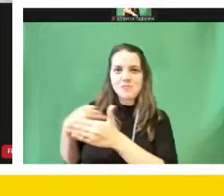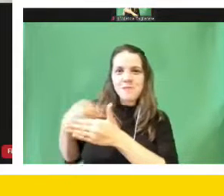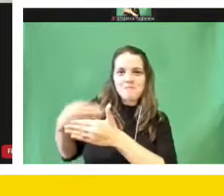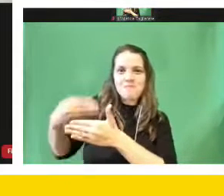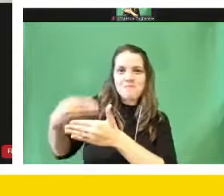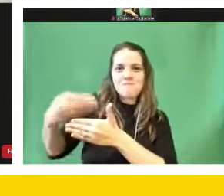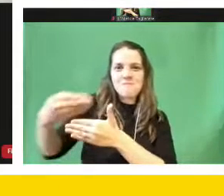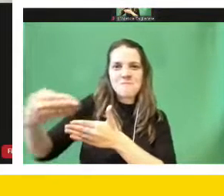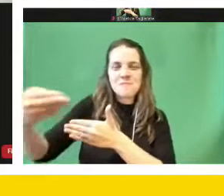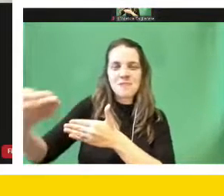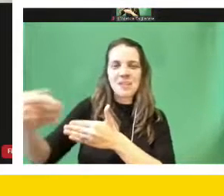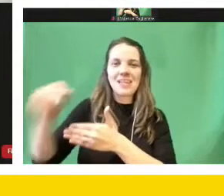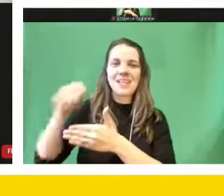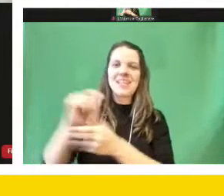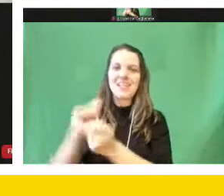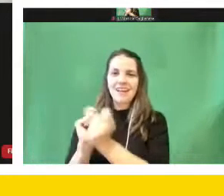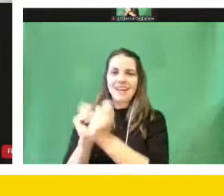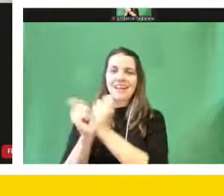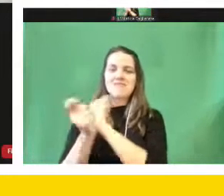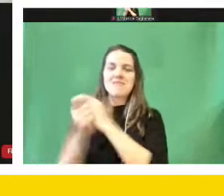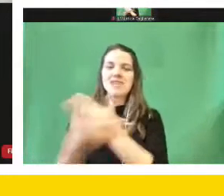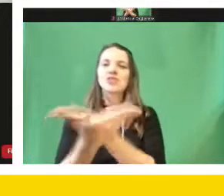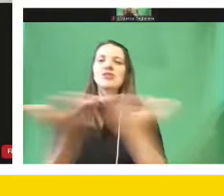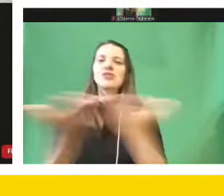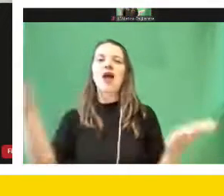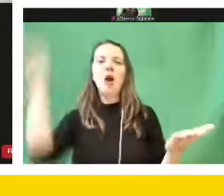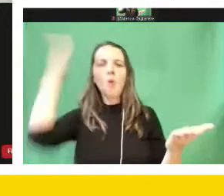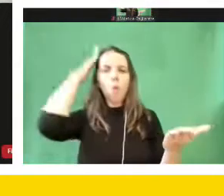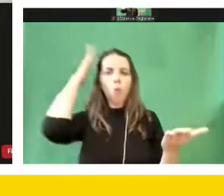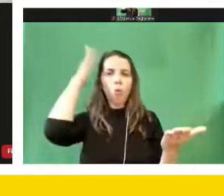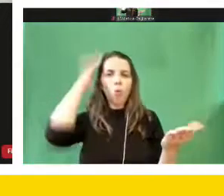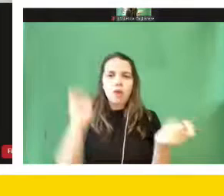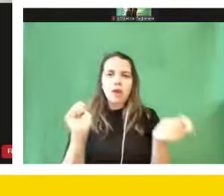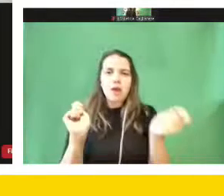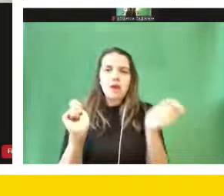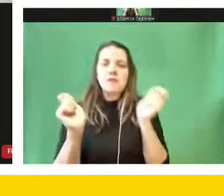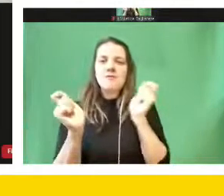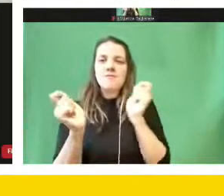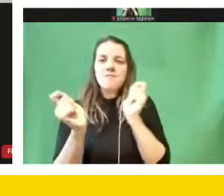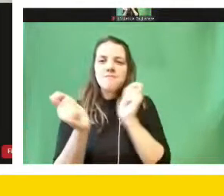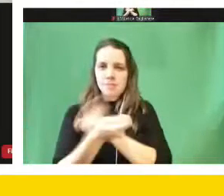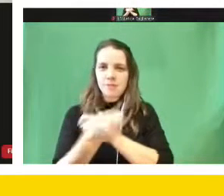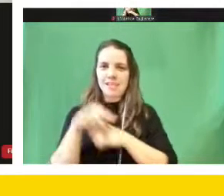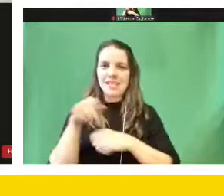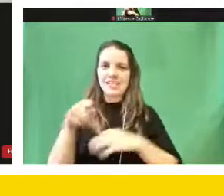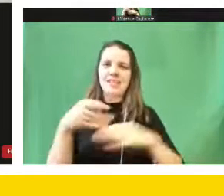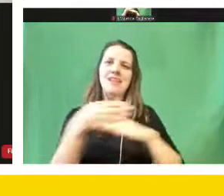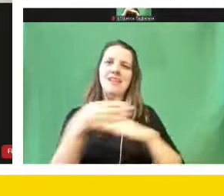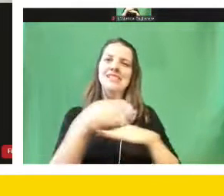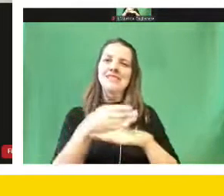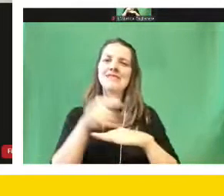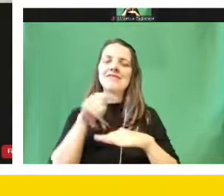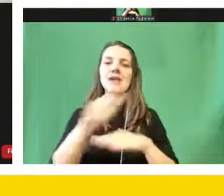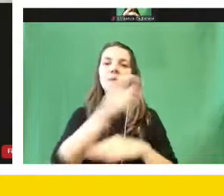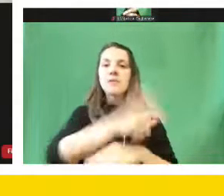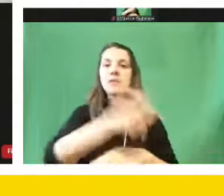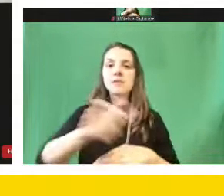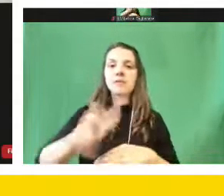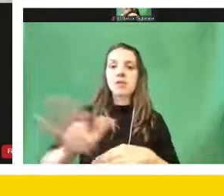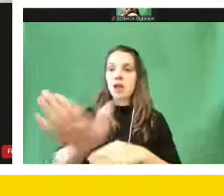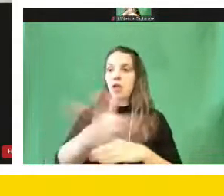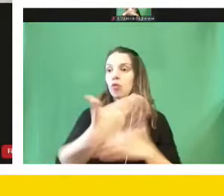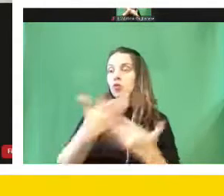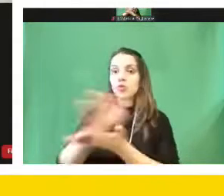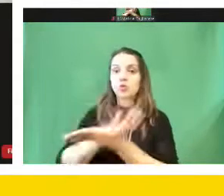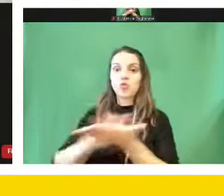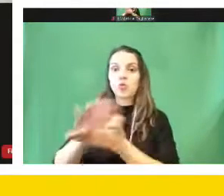de la transformación social y cultural que dentro del Estado y en la sociedad toda tenemos que brindar para que la inclusión sea